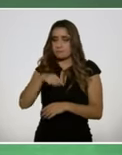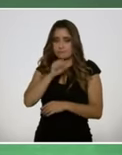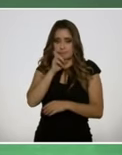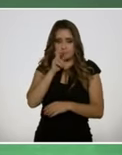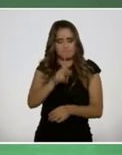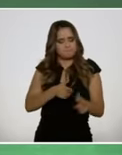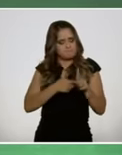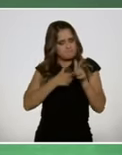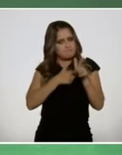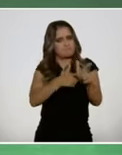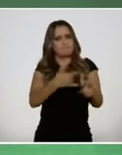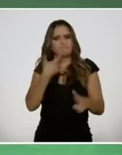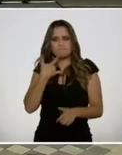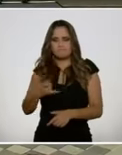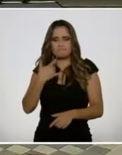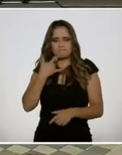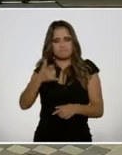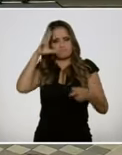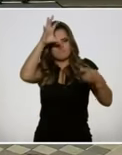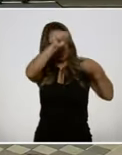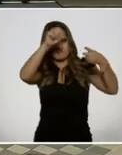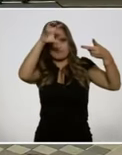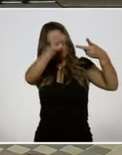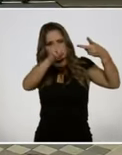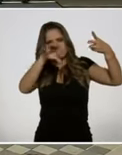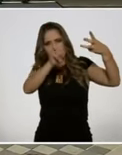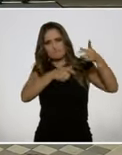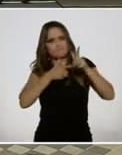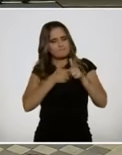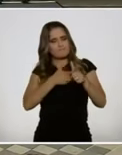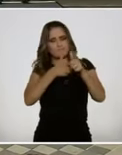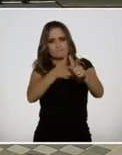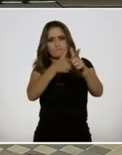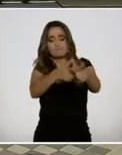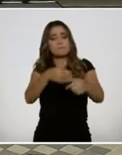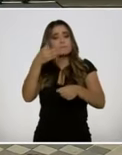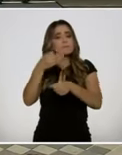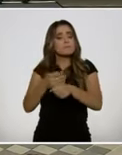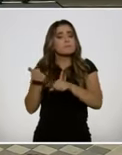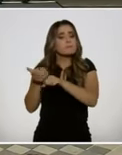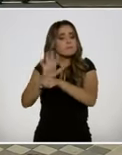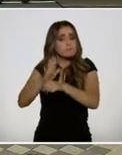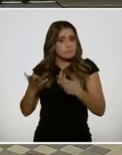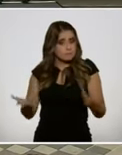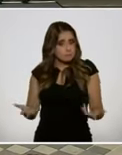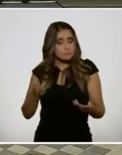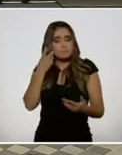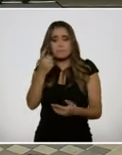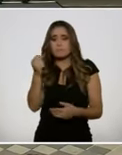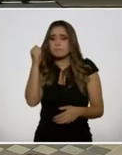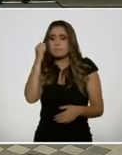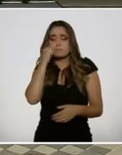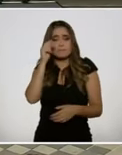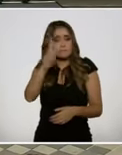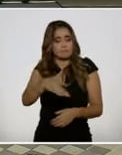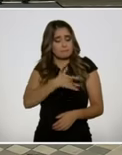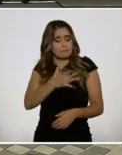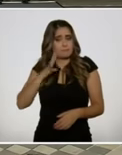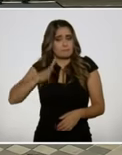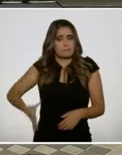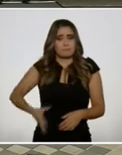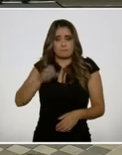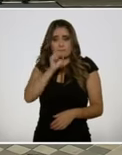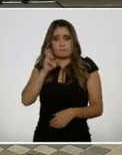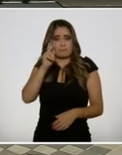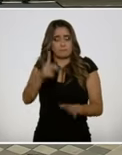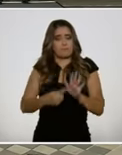éxito a grandes retos. Así lo ha demostrado durante la actual pandemia. Podemos decir con orgullo que la SEP dio